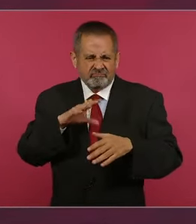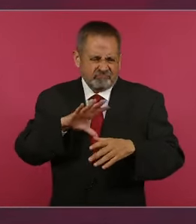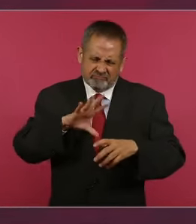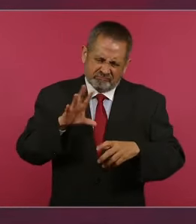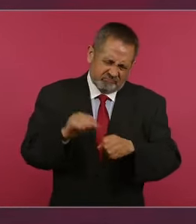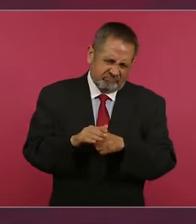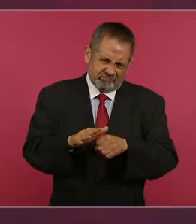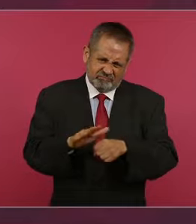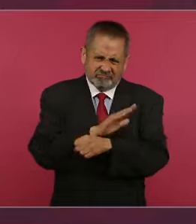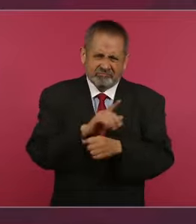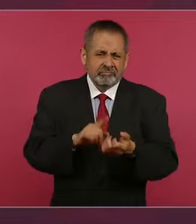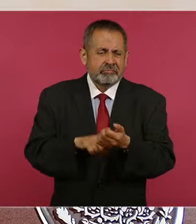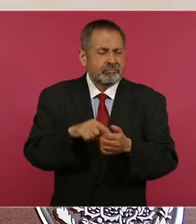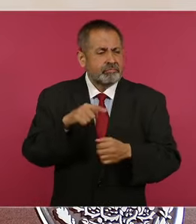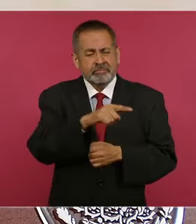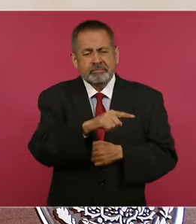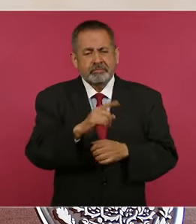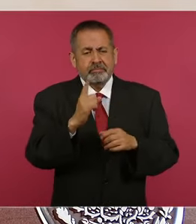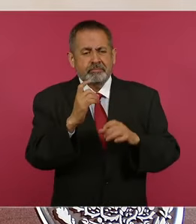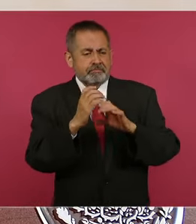acueducto